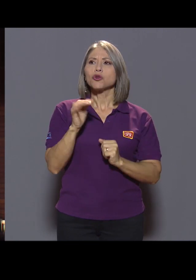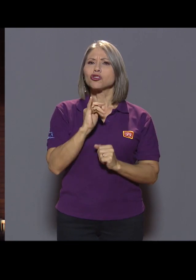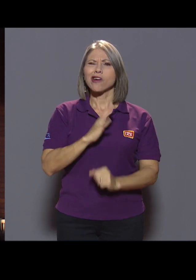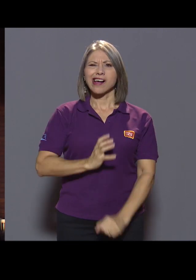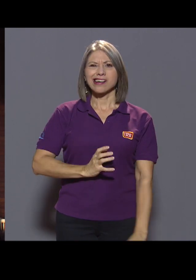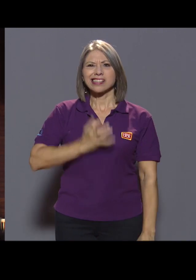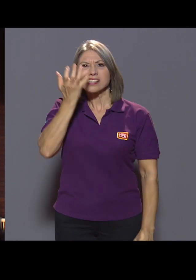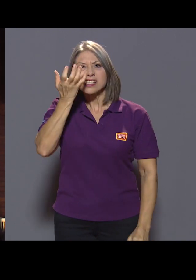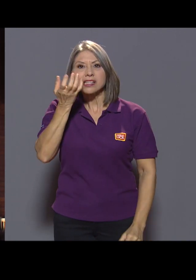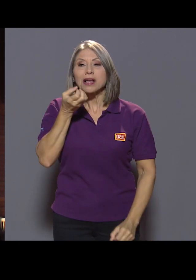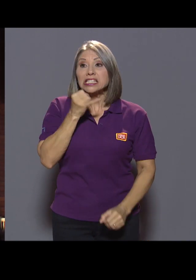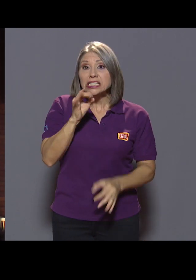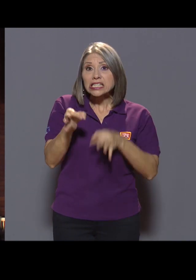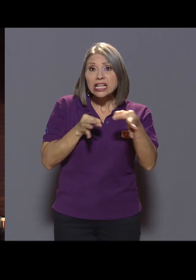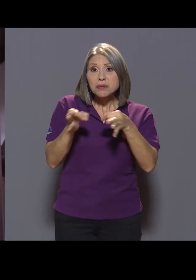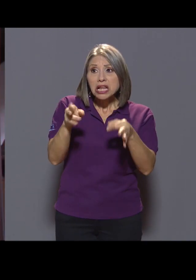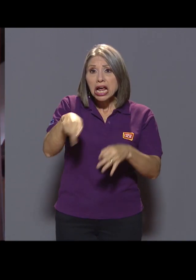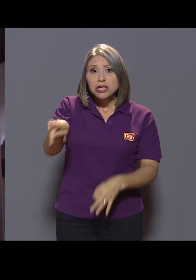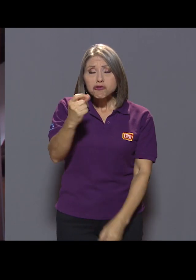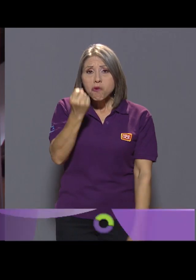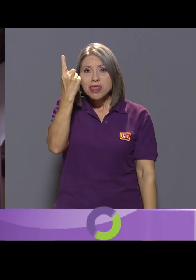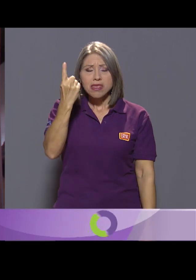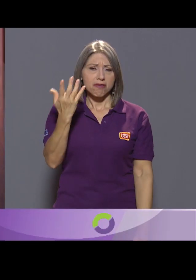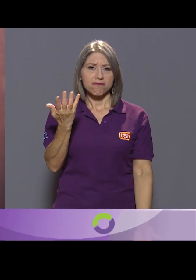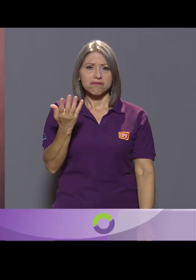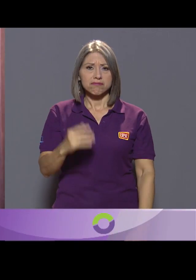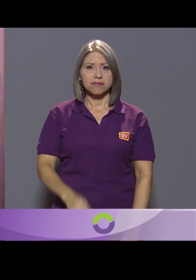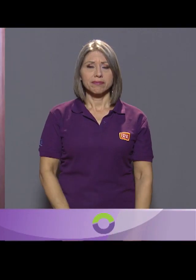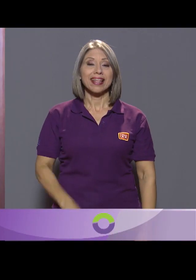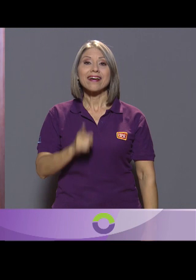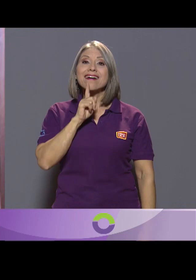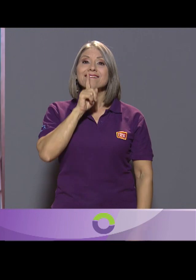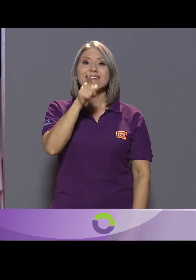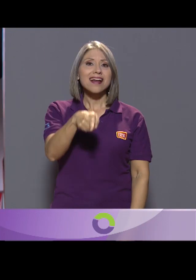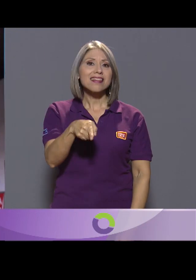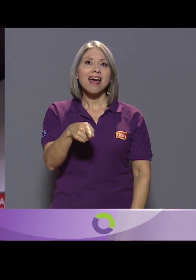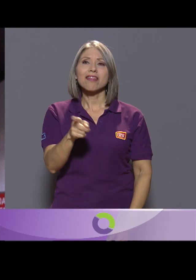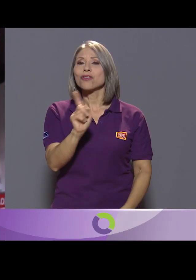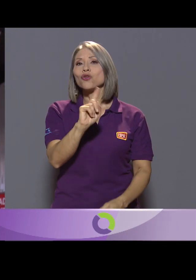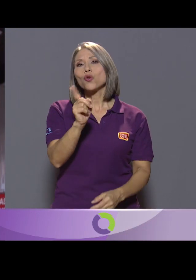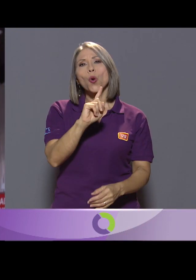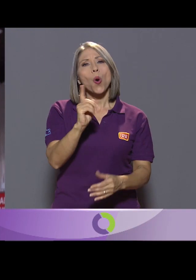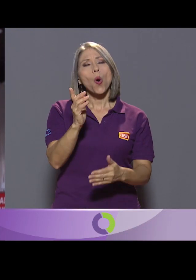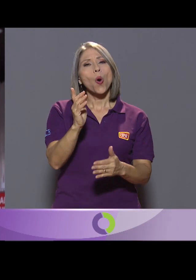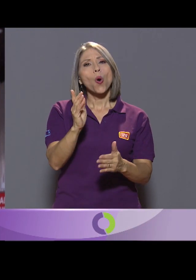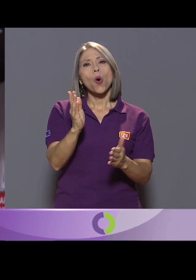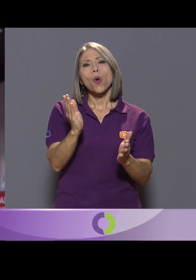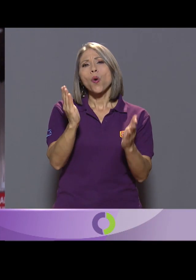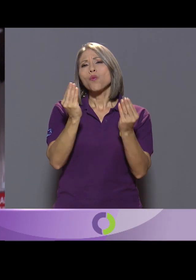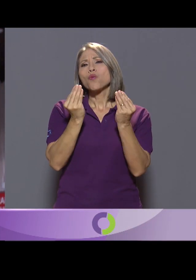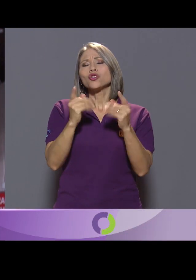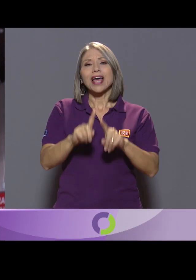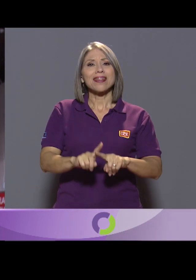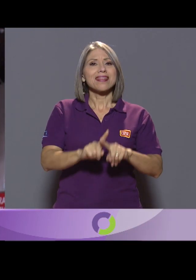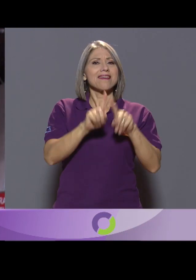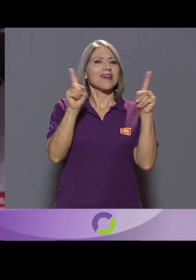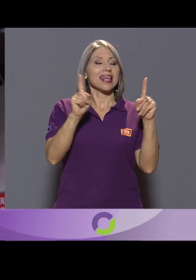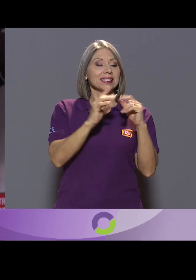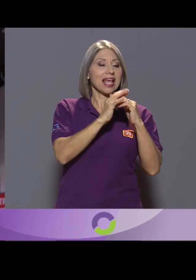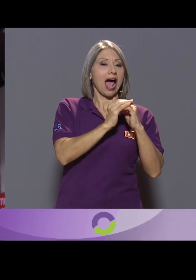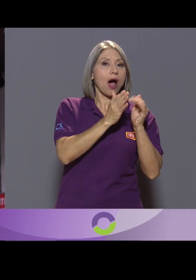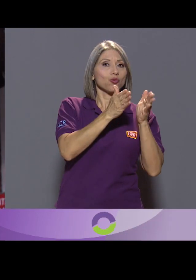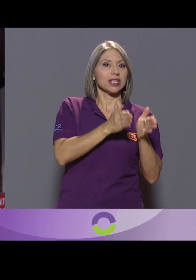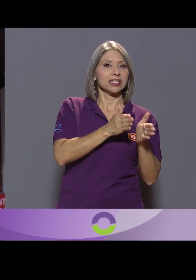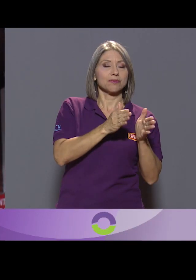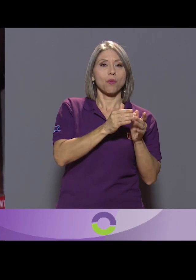entienden, que si se le explica no entienden. En realidad no es como mucha diferencia del autismo a una persona normal,